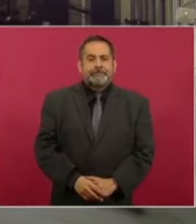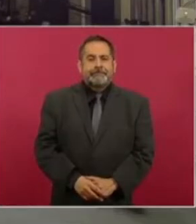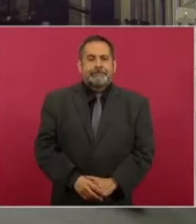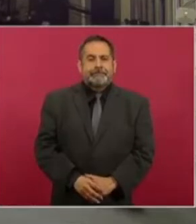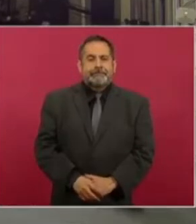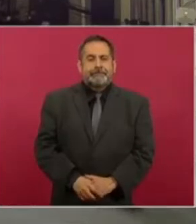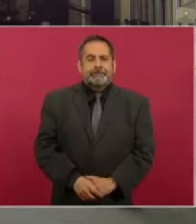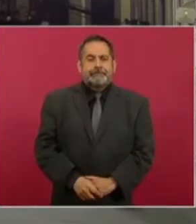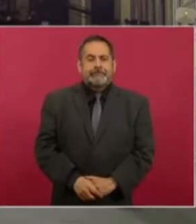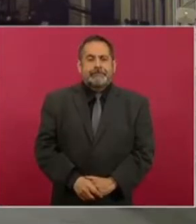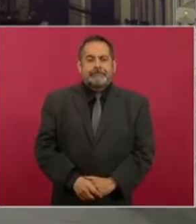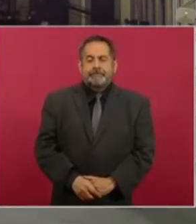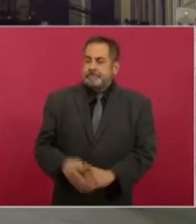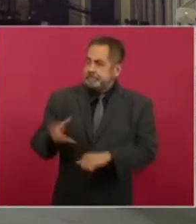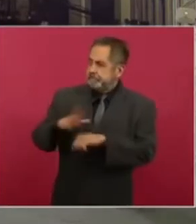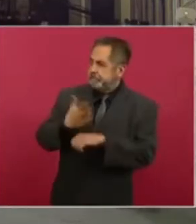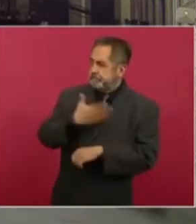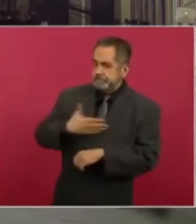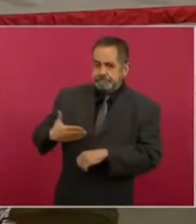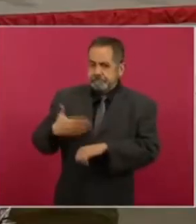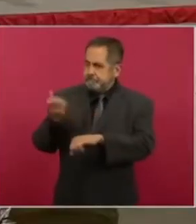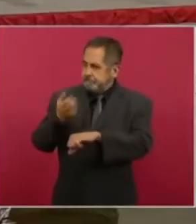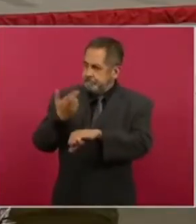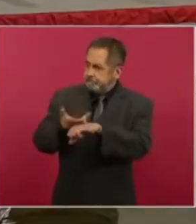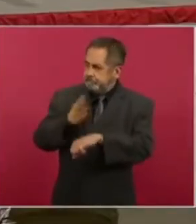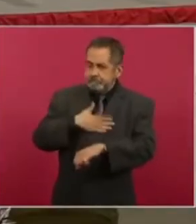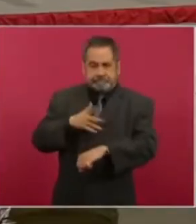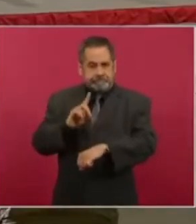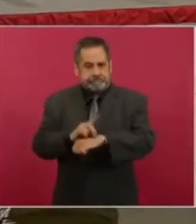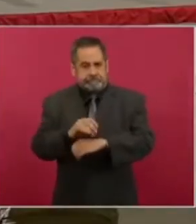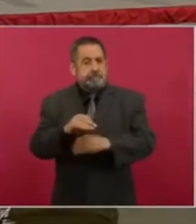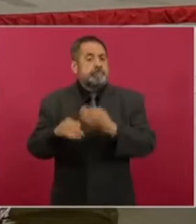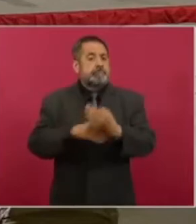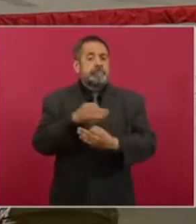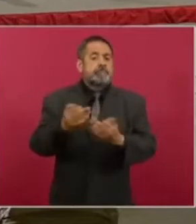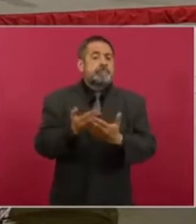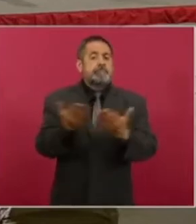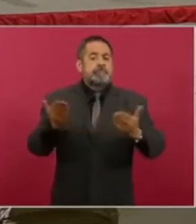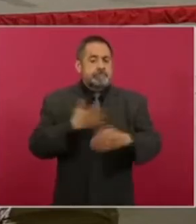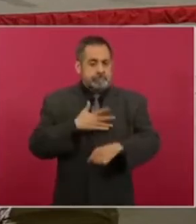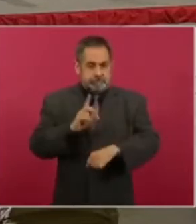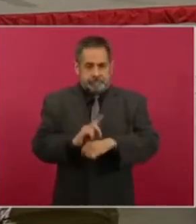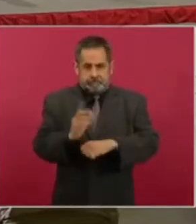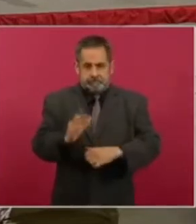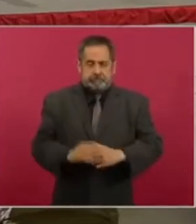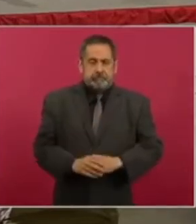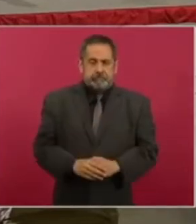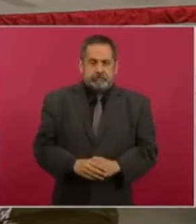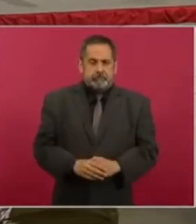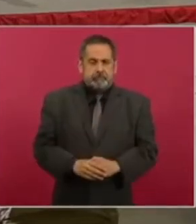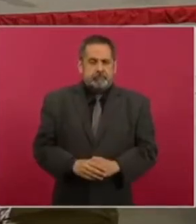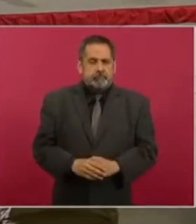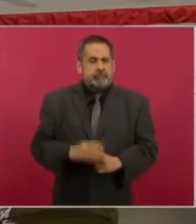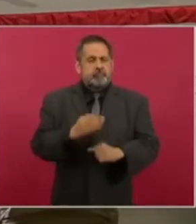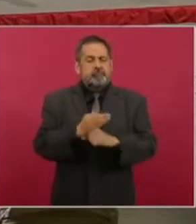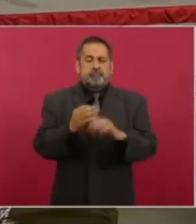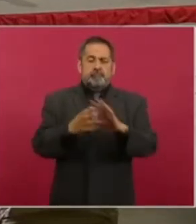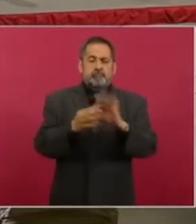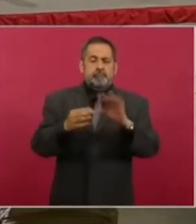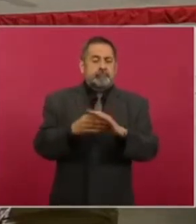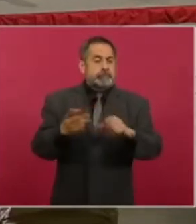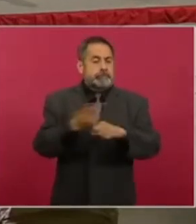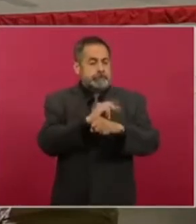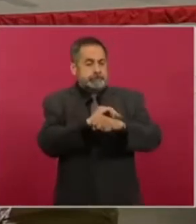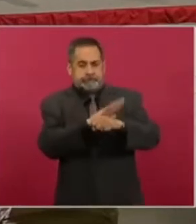Con su permiso, presidente, secretarios, muy buenos días tengan todas y todos ustedes. Vamos a comentar sobre la epidemia